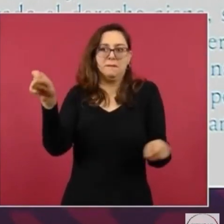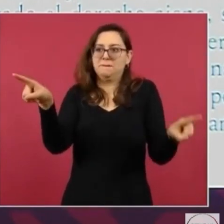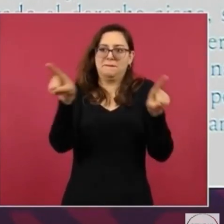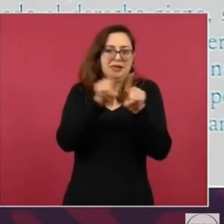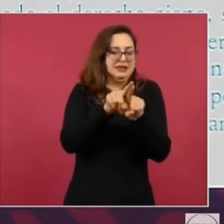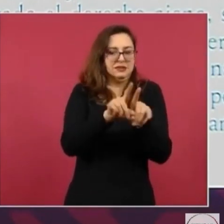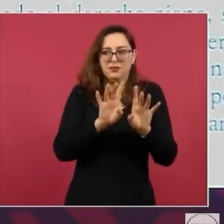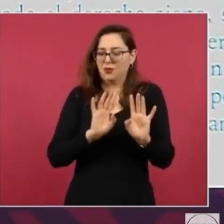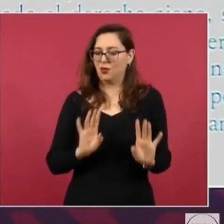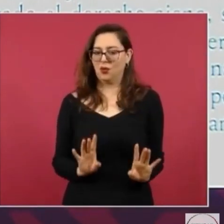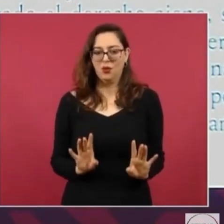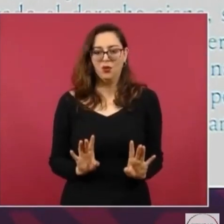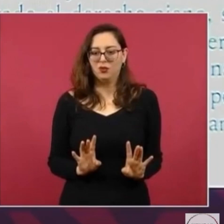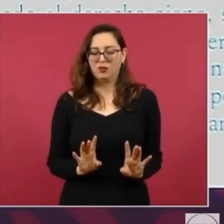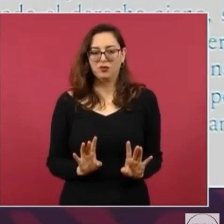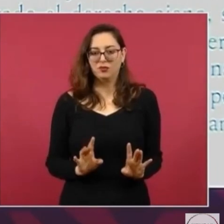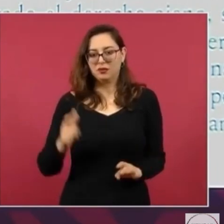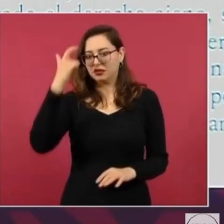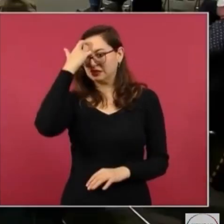Pero